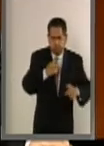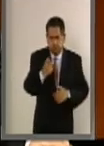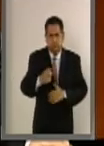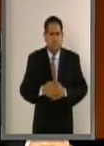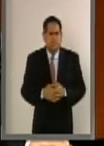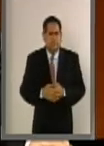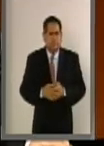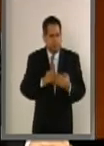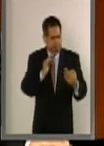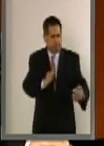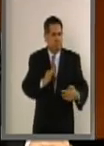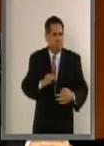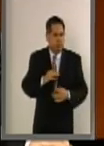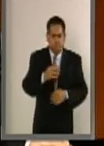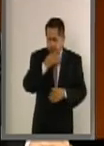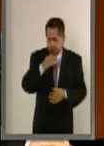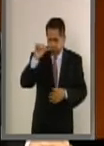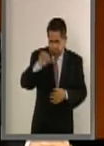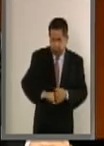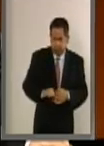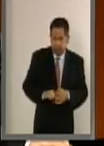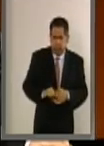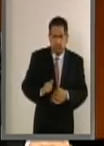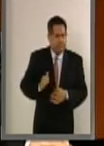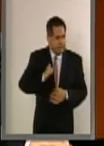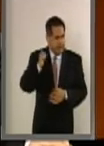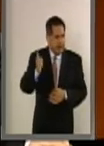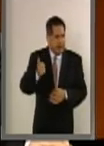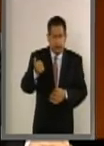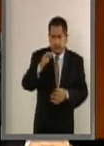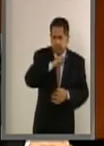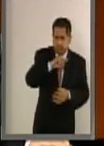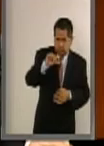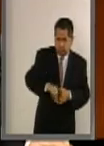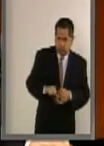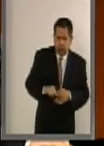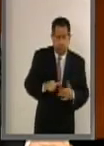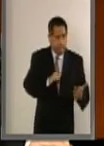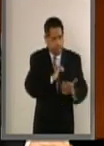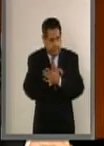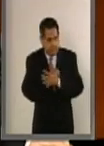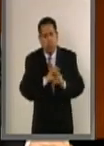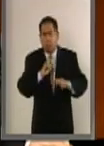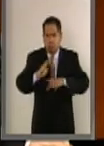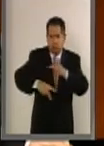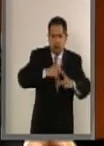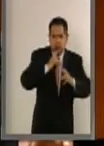manera pronta, oportuna, inmediata, ese clamor popular,